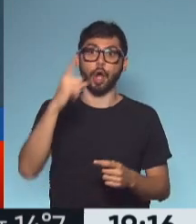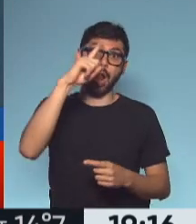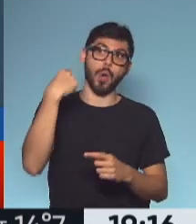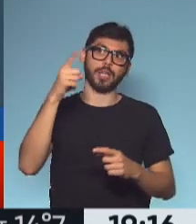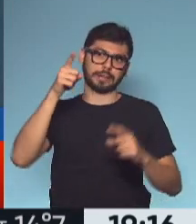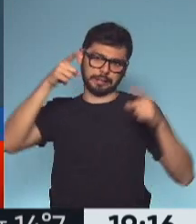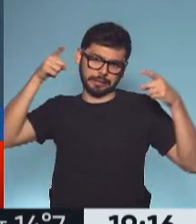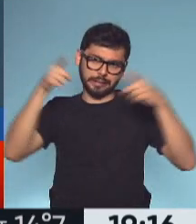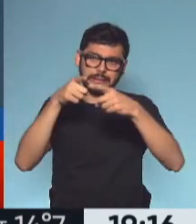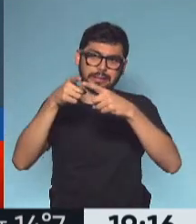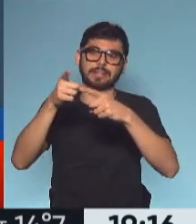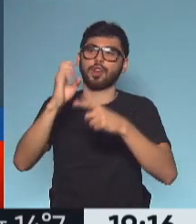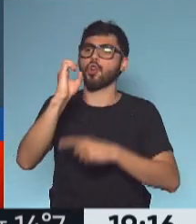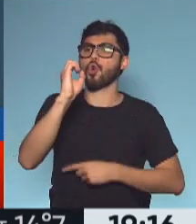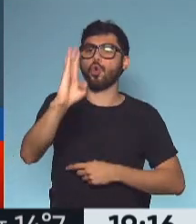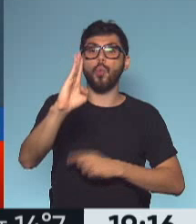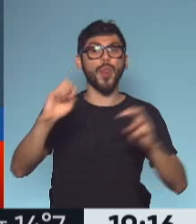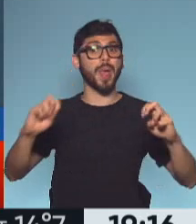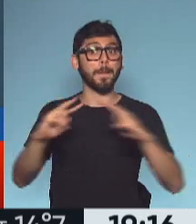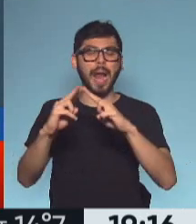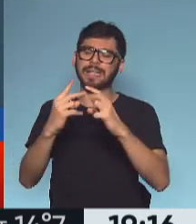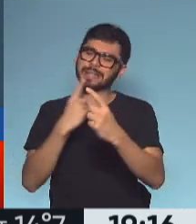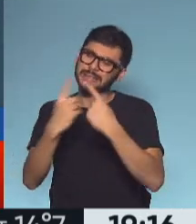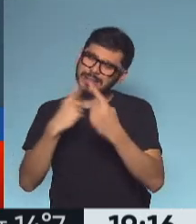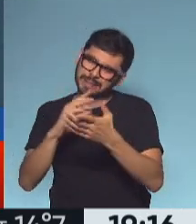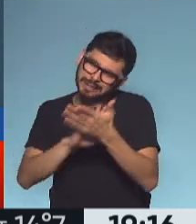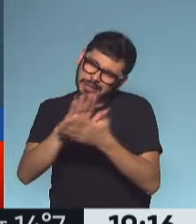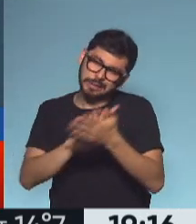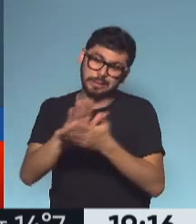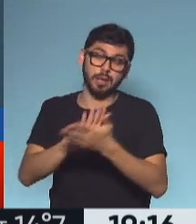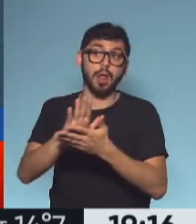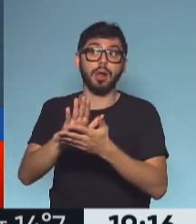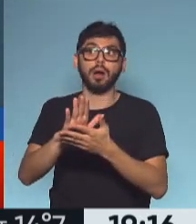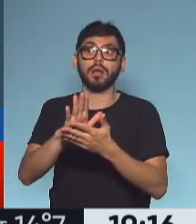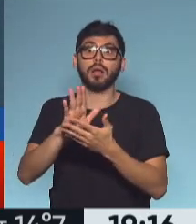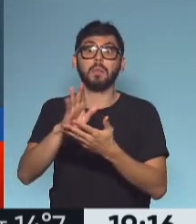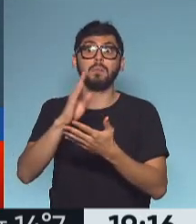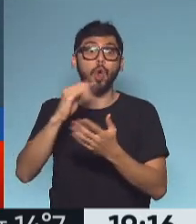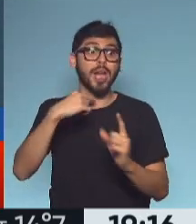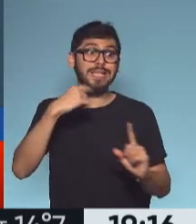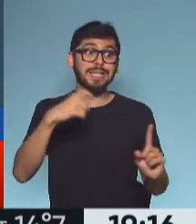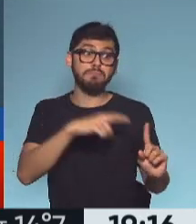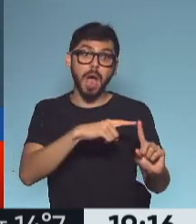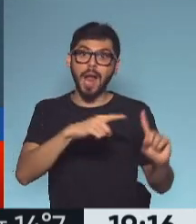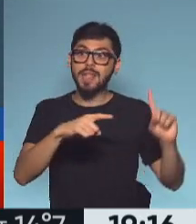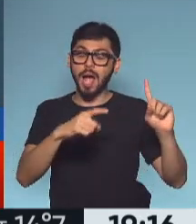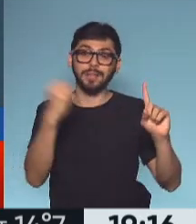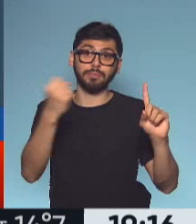estar en la renegociación con el Club de París, sino que también España en ese sentido es un actor importante porque es uno de los